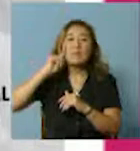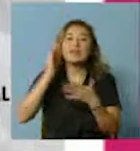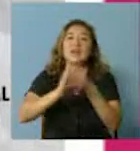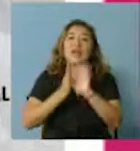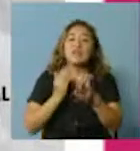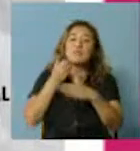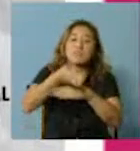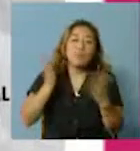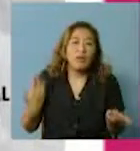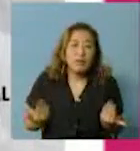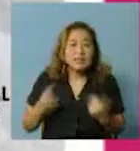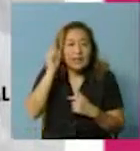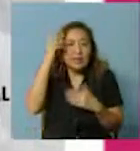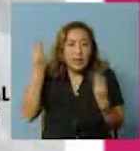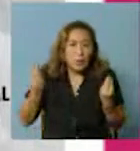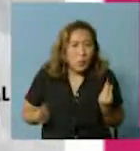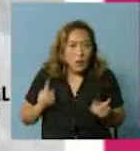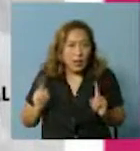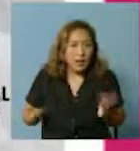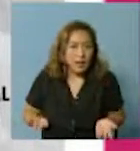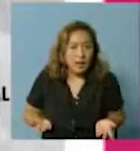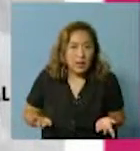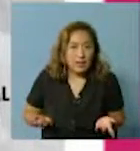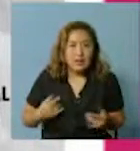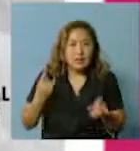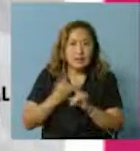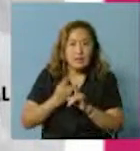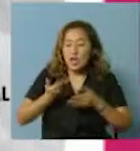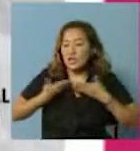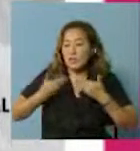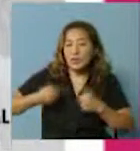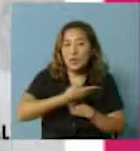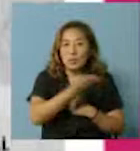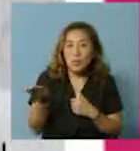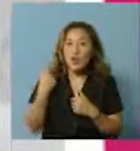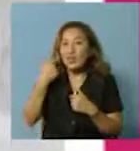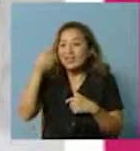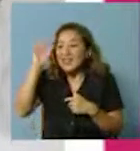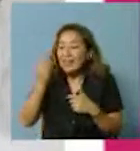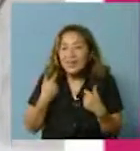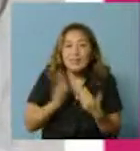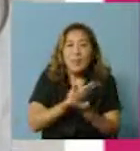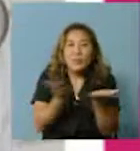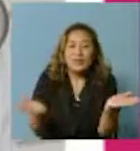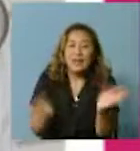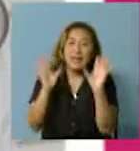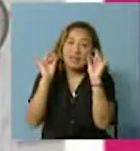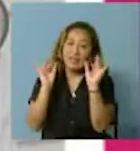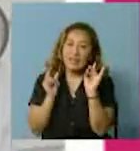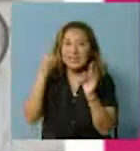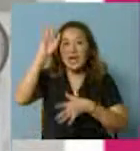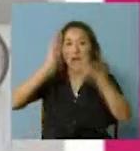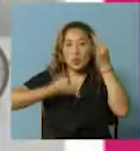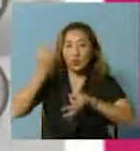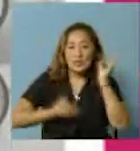y gratuita la idea es que bueno yo digo siempre los servidores públicos deben rendir cuenta es difícil que la justicia